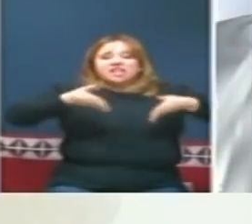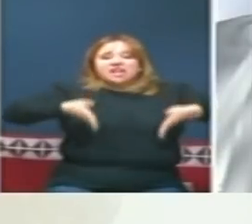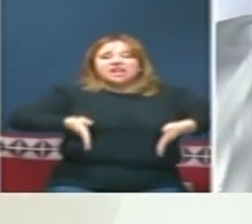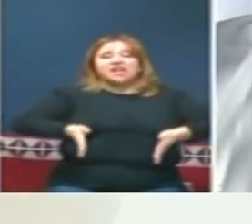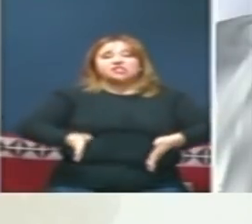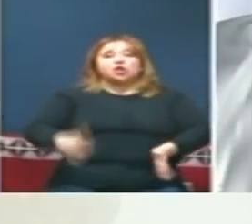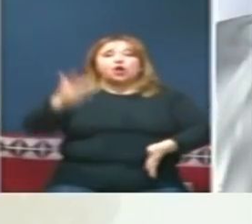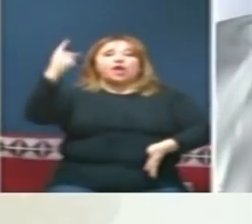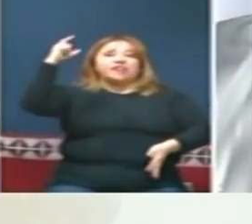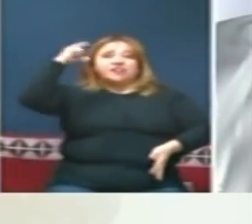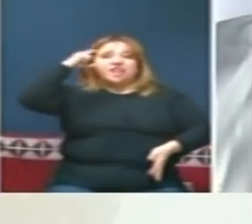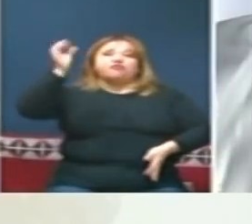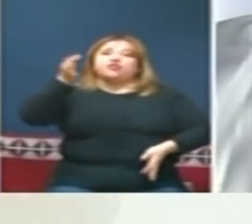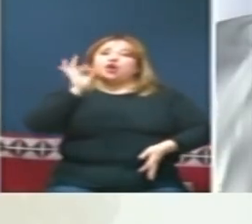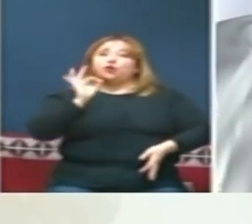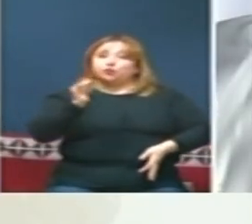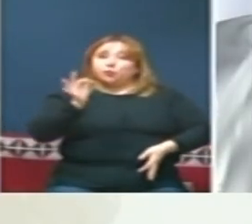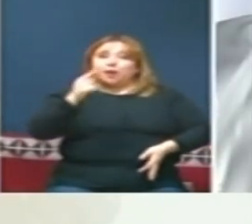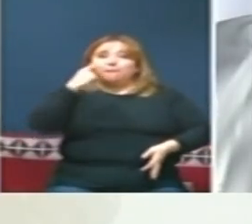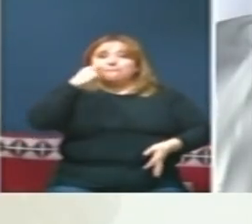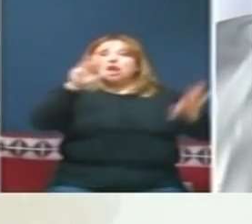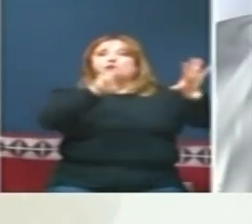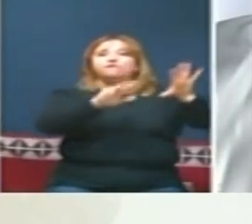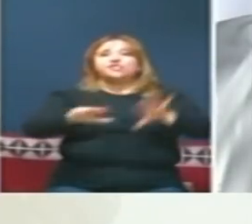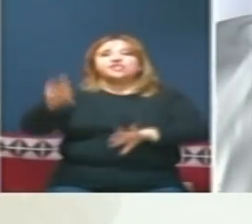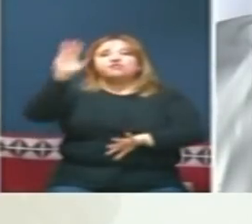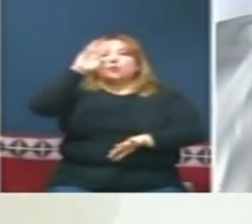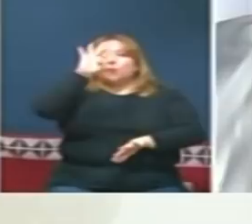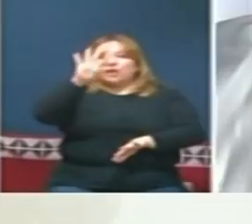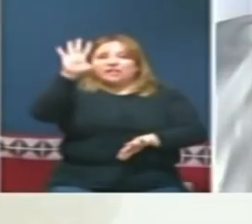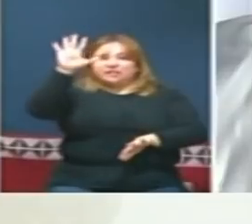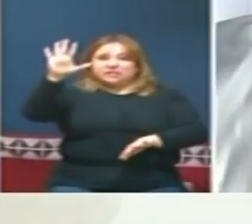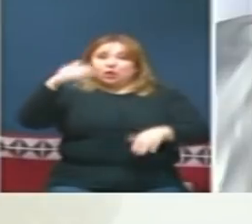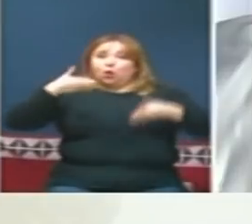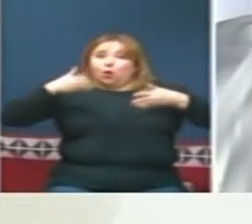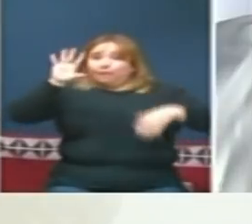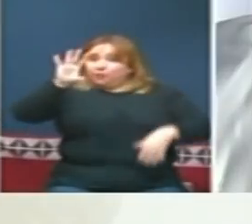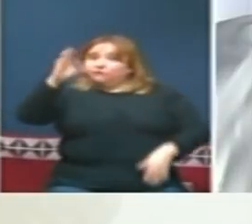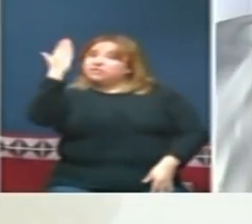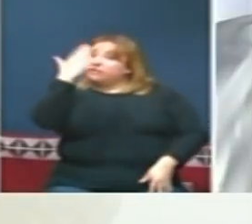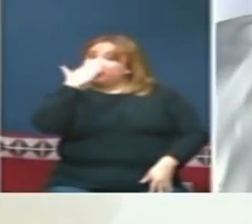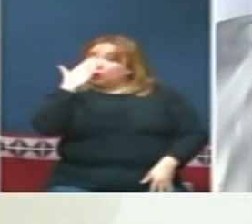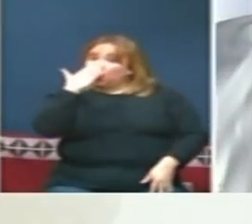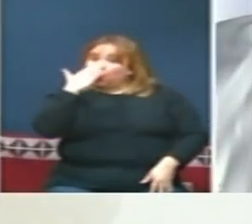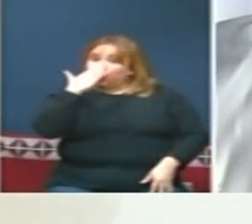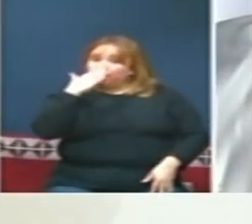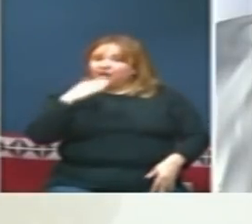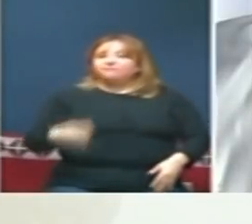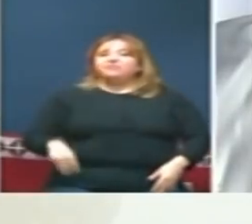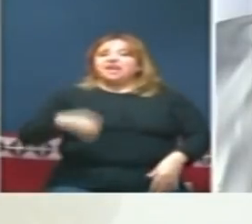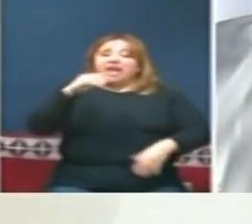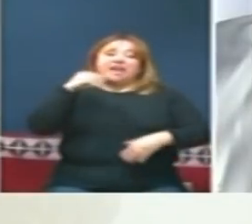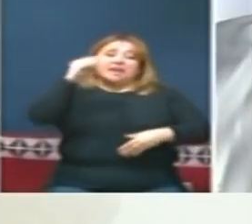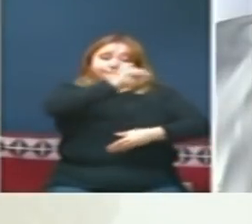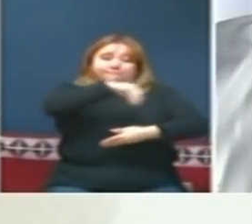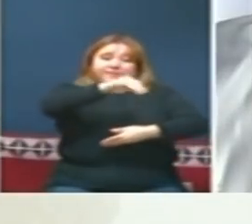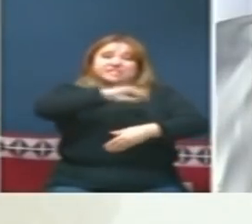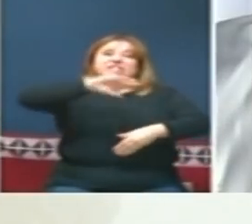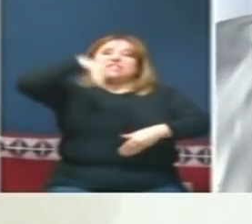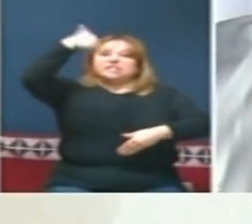10 de octubre de 1945 en Córdoba y recibió el bautismo al mes